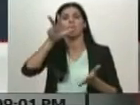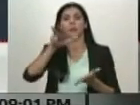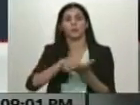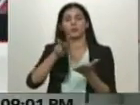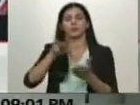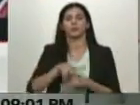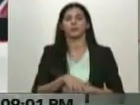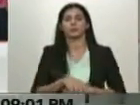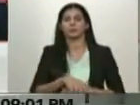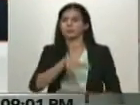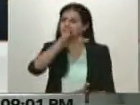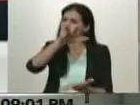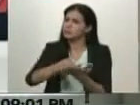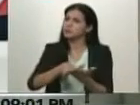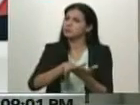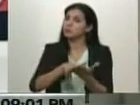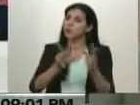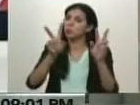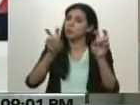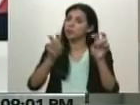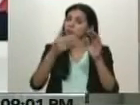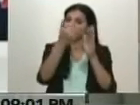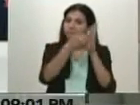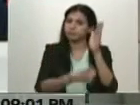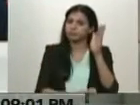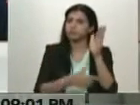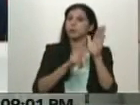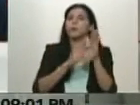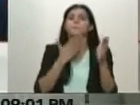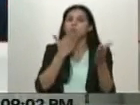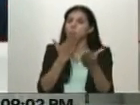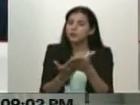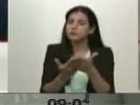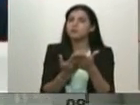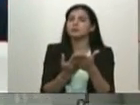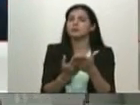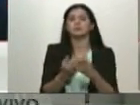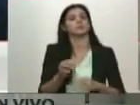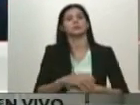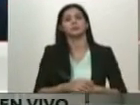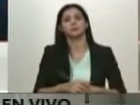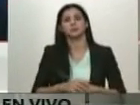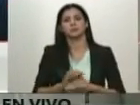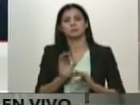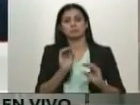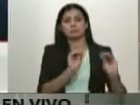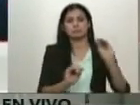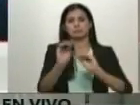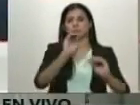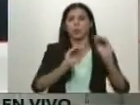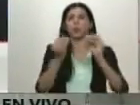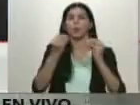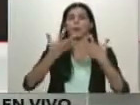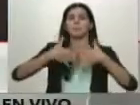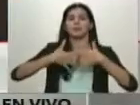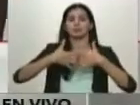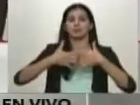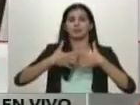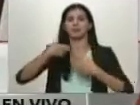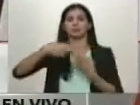yo he aprobado el nuevo formato, la propuesta para la estructuración del sistema de empresas de la Revolución